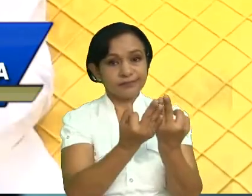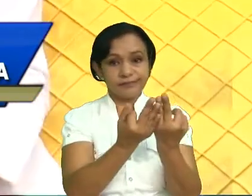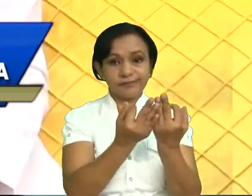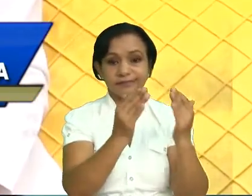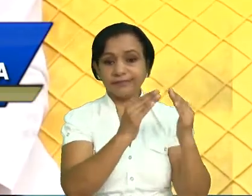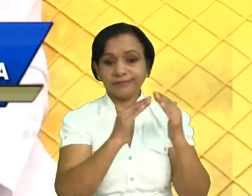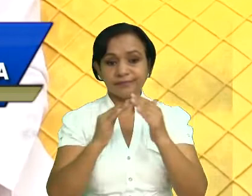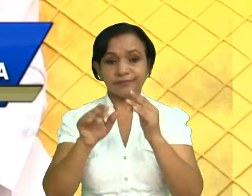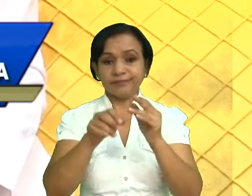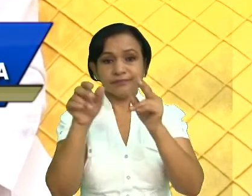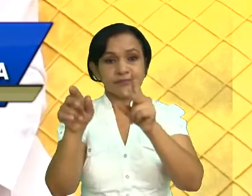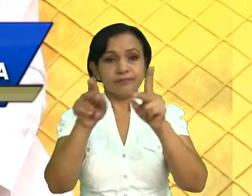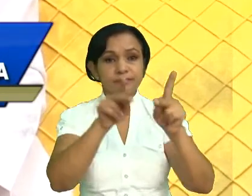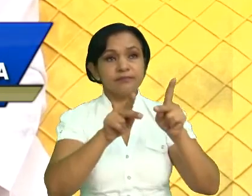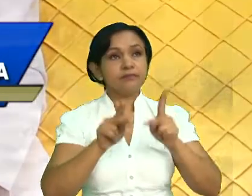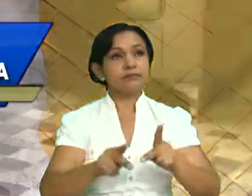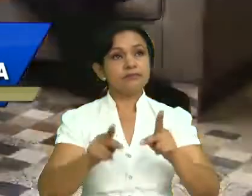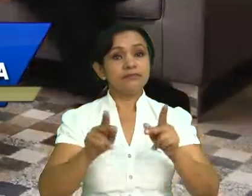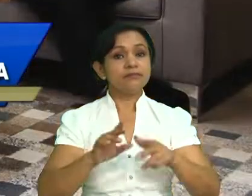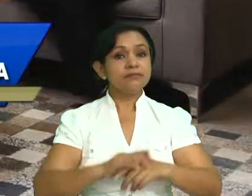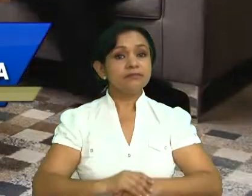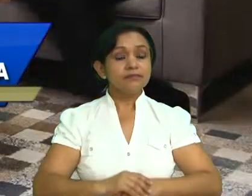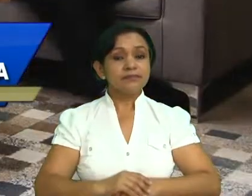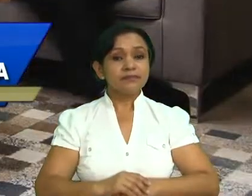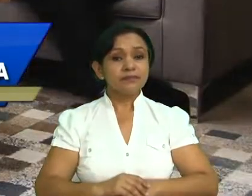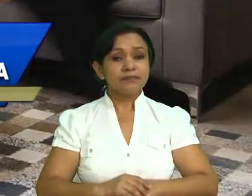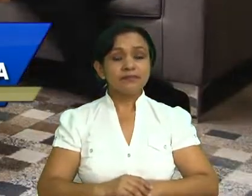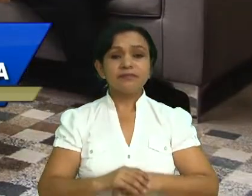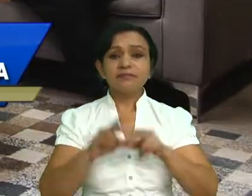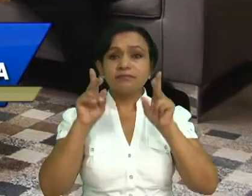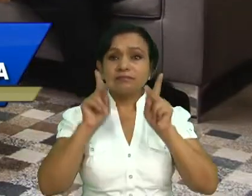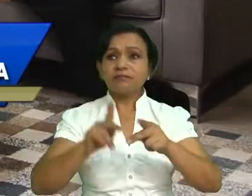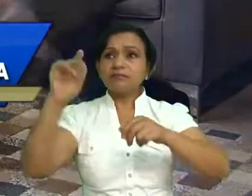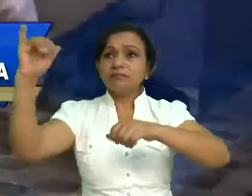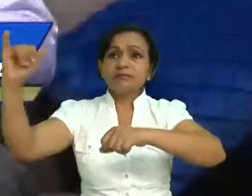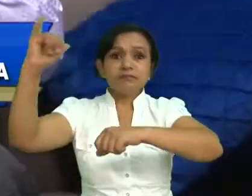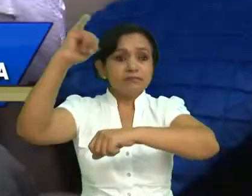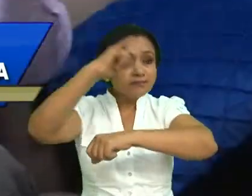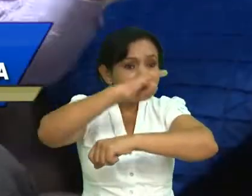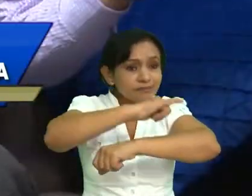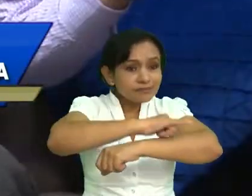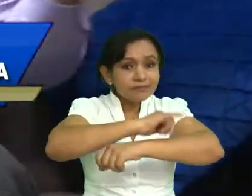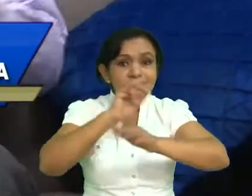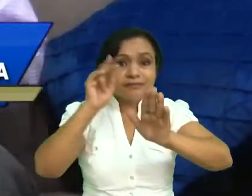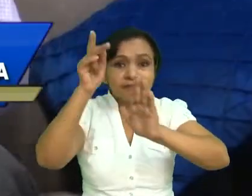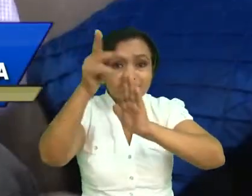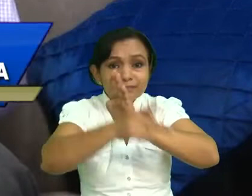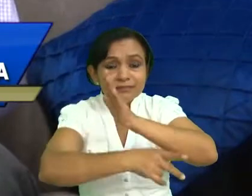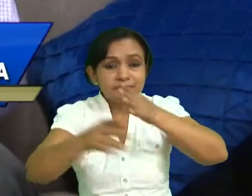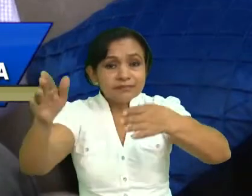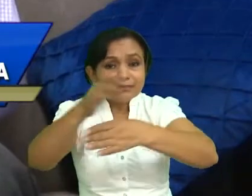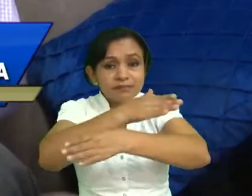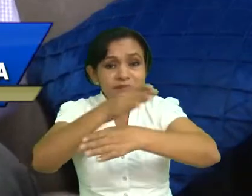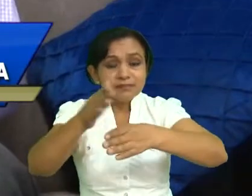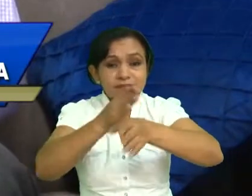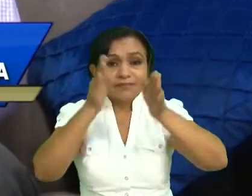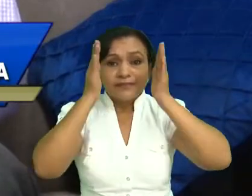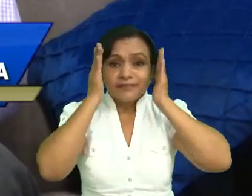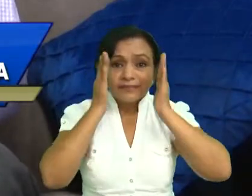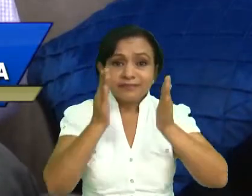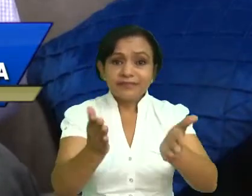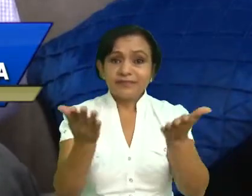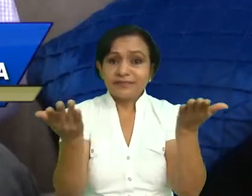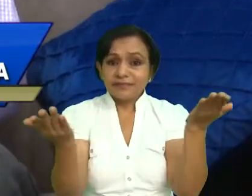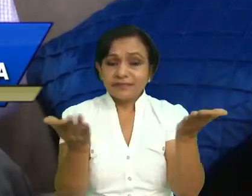comunidad. Para las personas que precisamente han ingresado a nuestro país y están bajo esa línea de atención, ¿no?